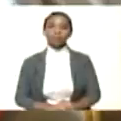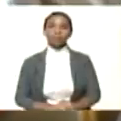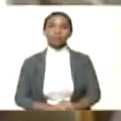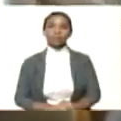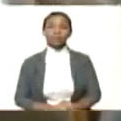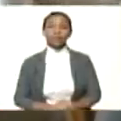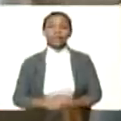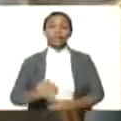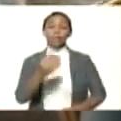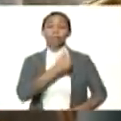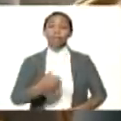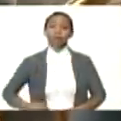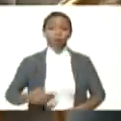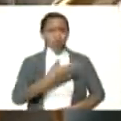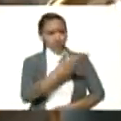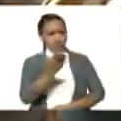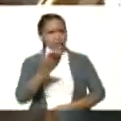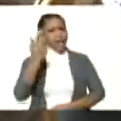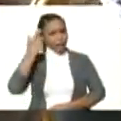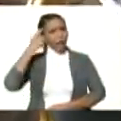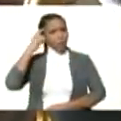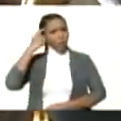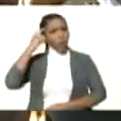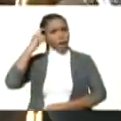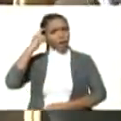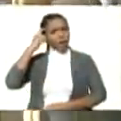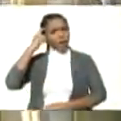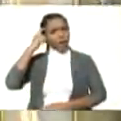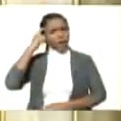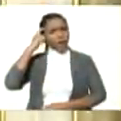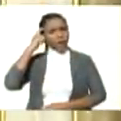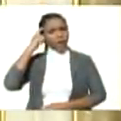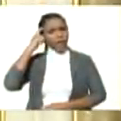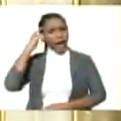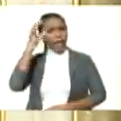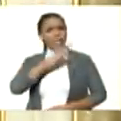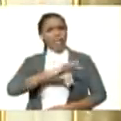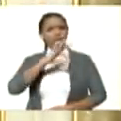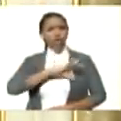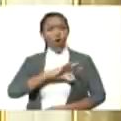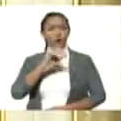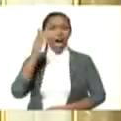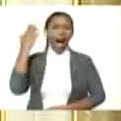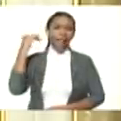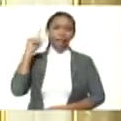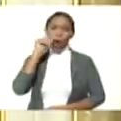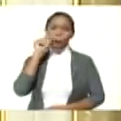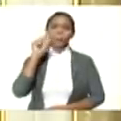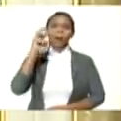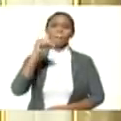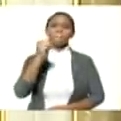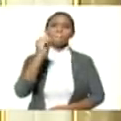El presidente, como ustedes recuerdan, fue el señor Luis Miquelena,